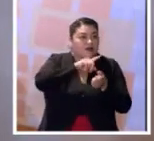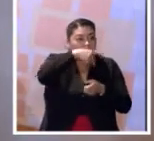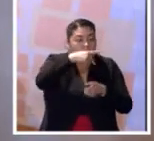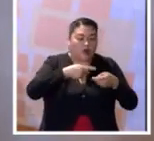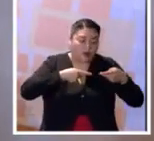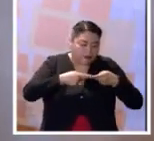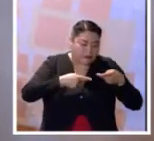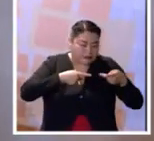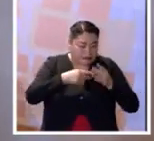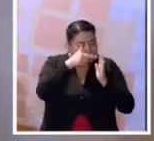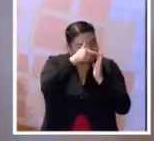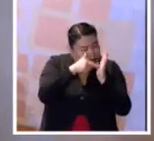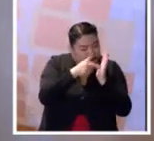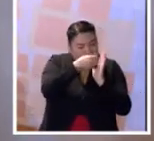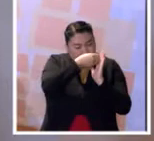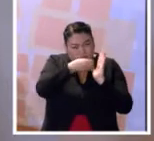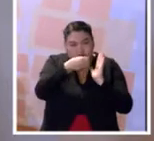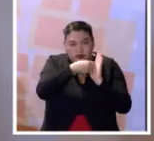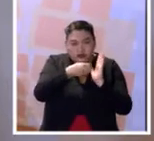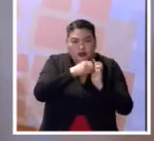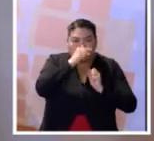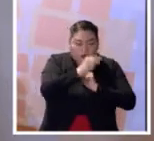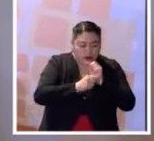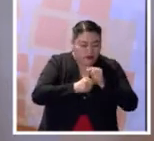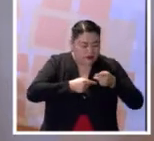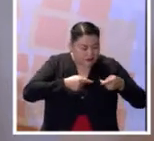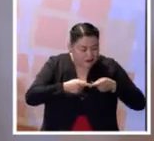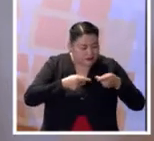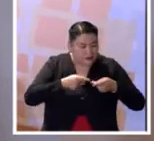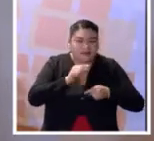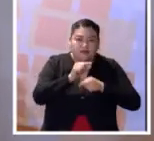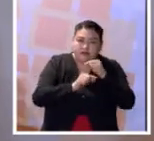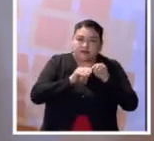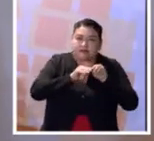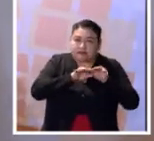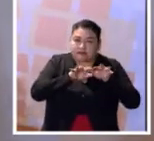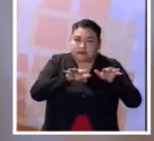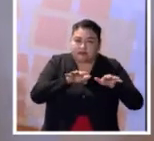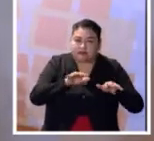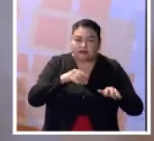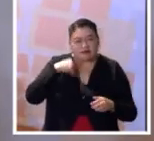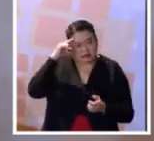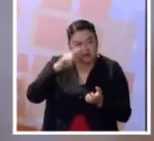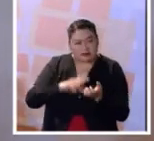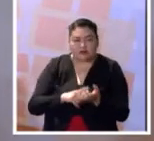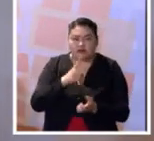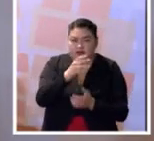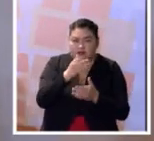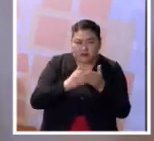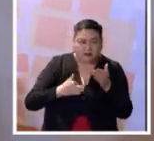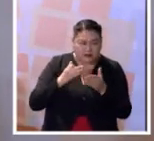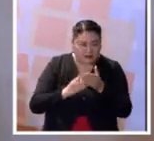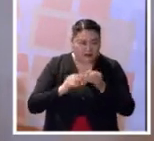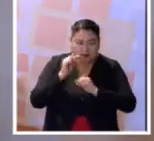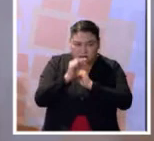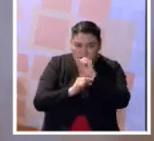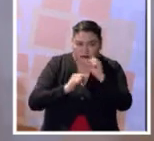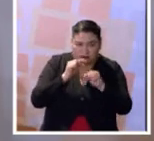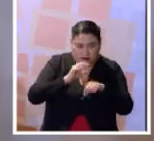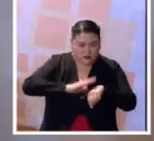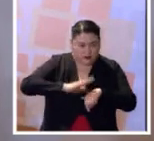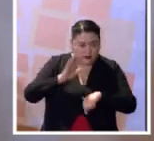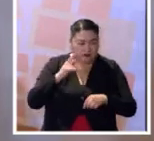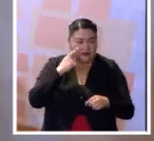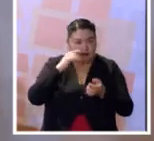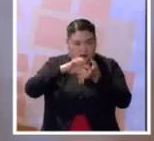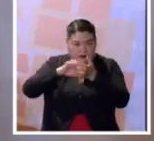eso se vaya trabajando. Me parece que por ahí van los temas fundamentales, sobre todo